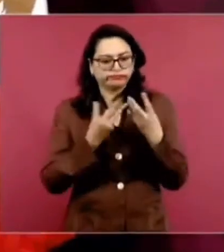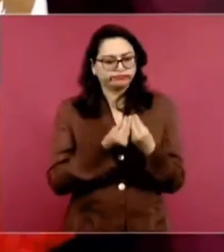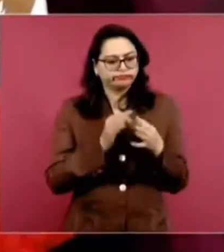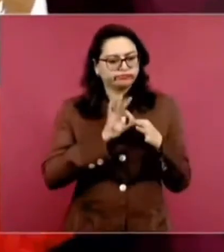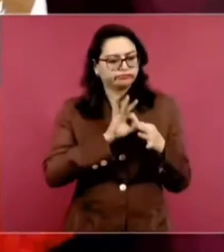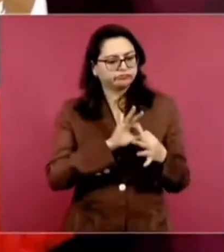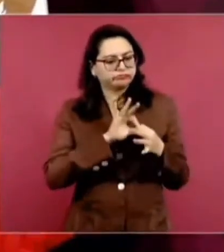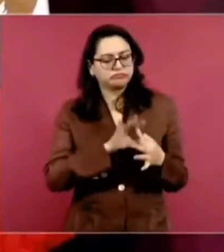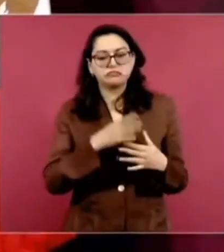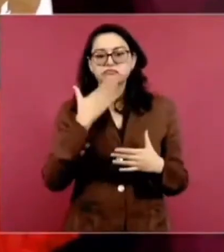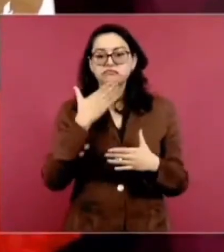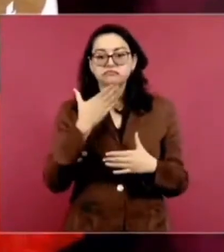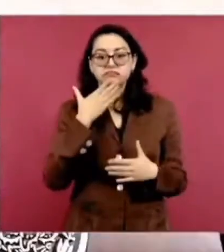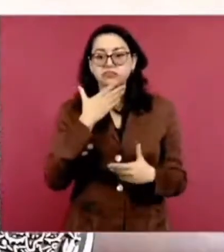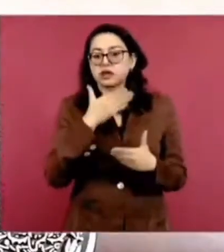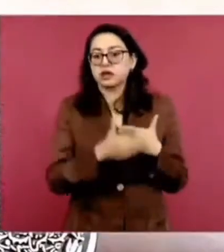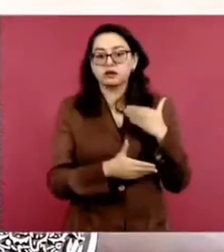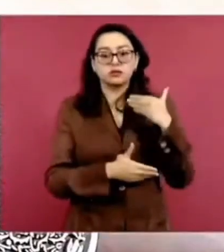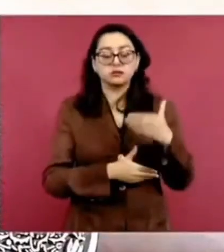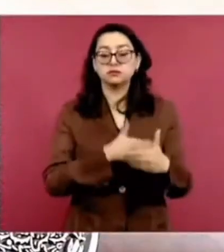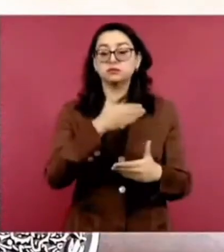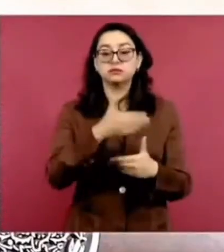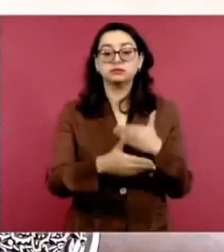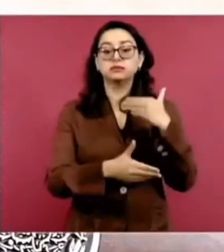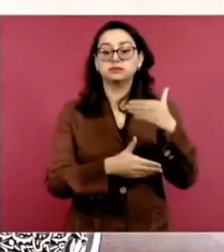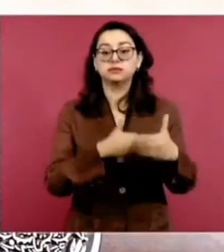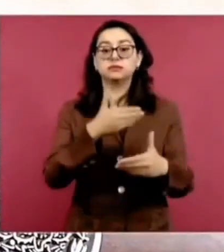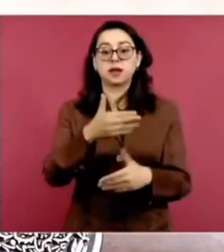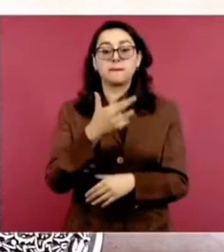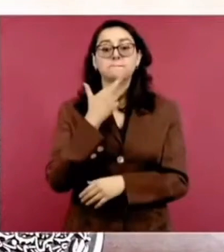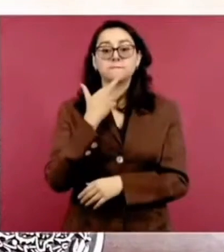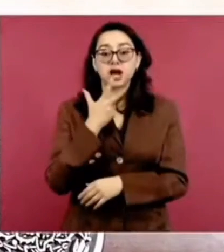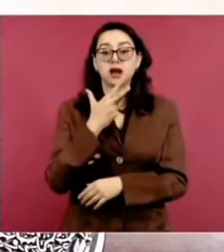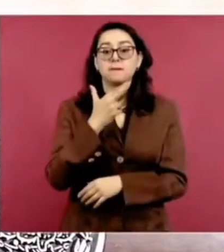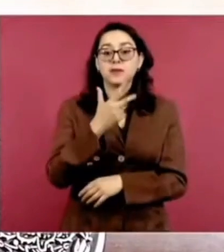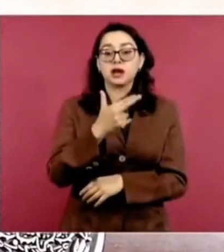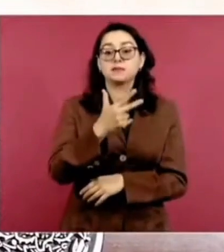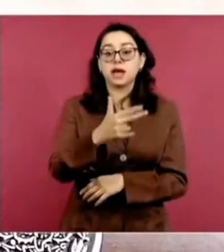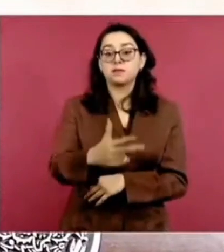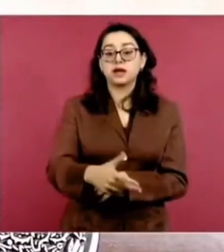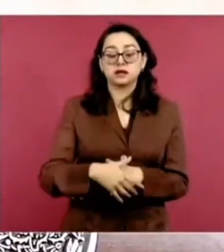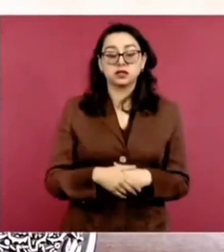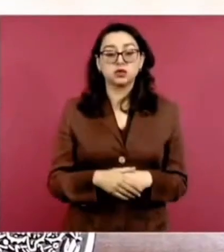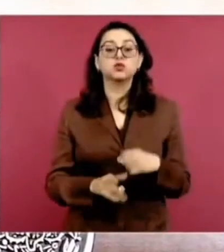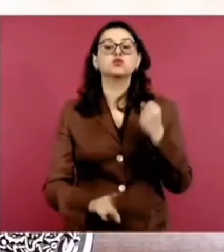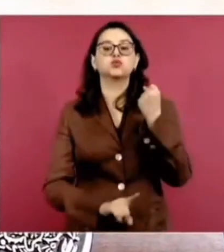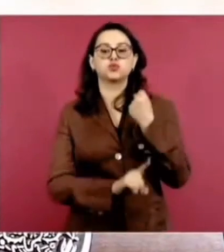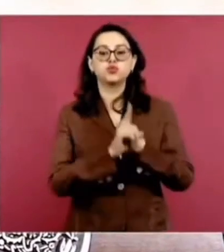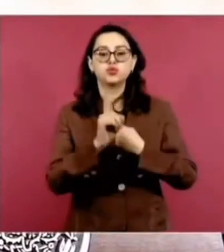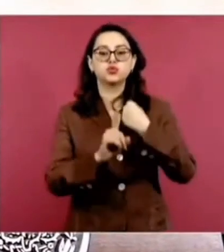y se está avanzando en atender los problemas